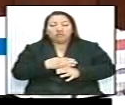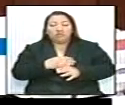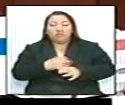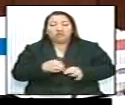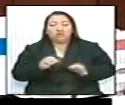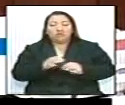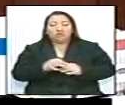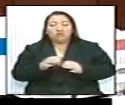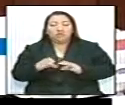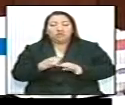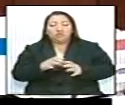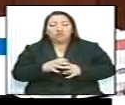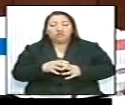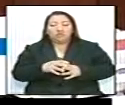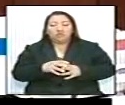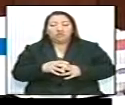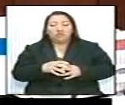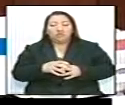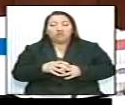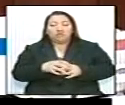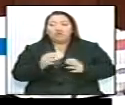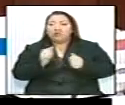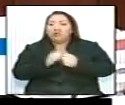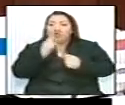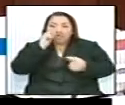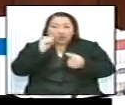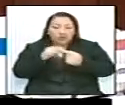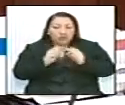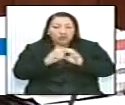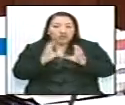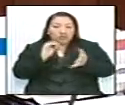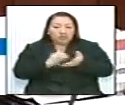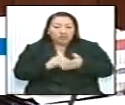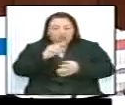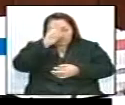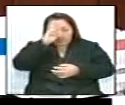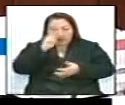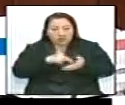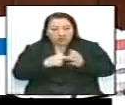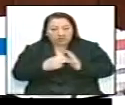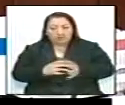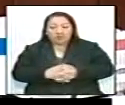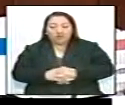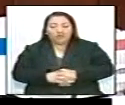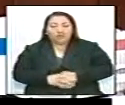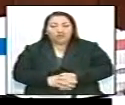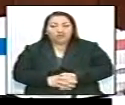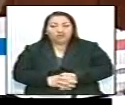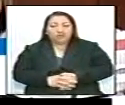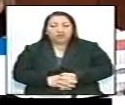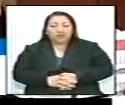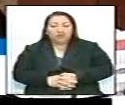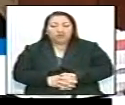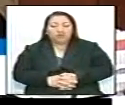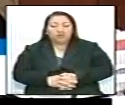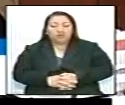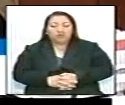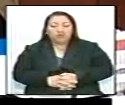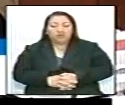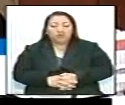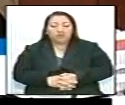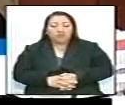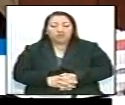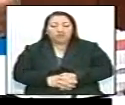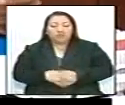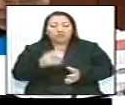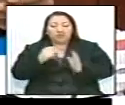concretamente realizado, objetivamente establecido en el Perú, que demuestra que en